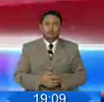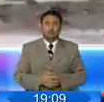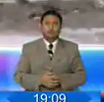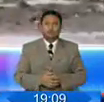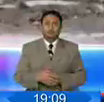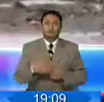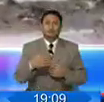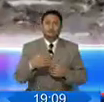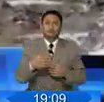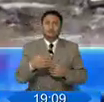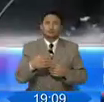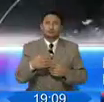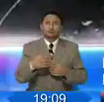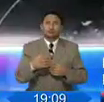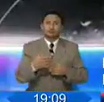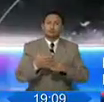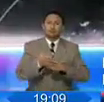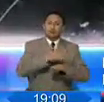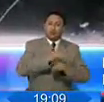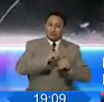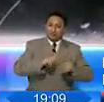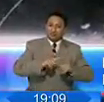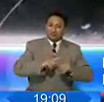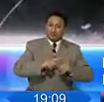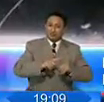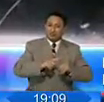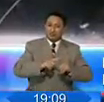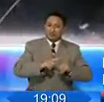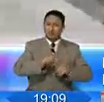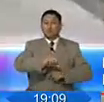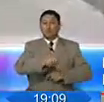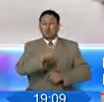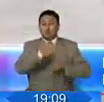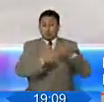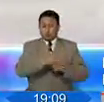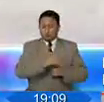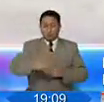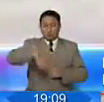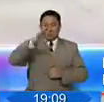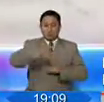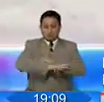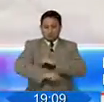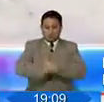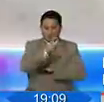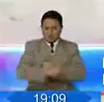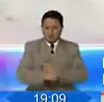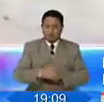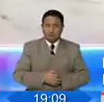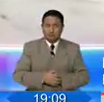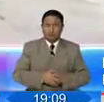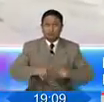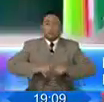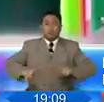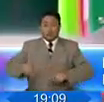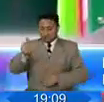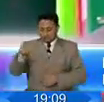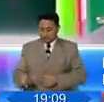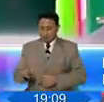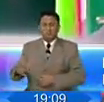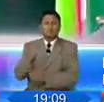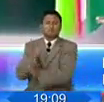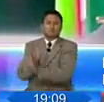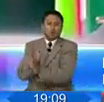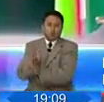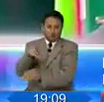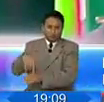algunos eventos más altos que el resto de causas. Eso en lo cuantitativo, pero el psicólogo clínico Jorge